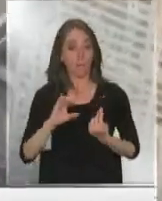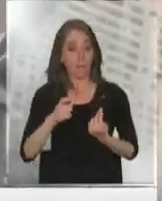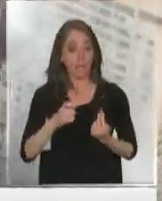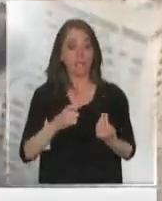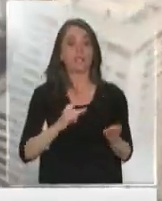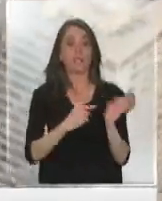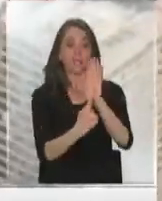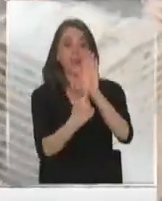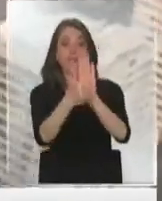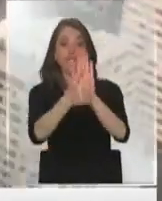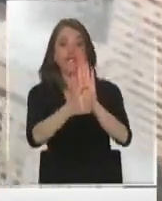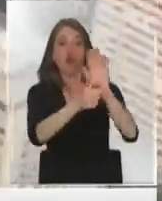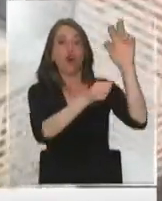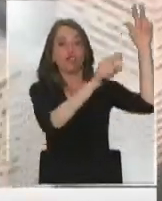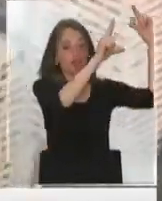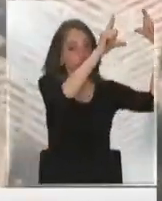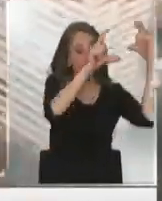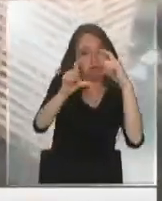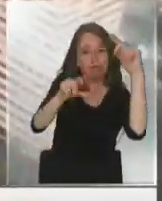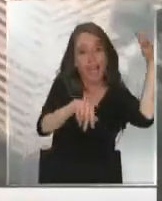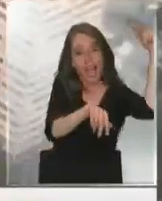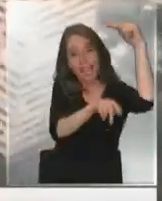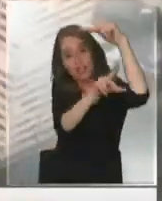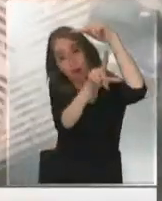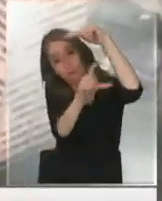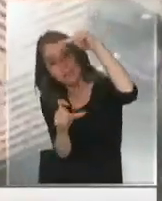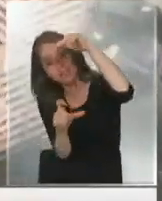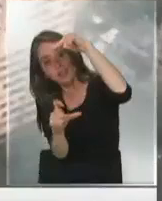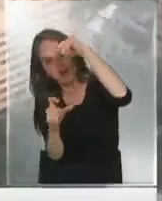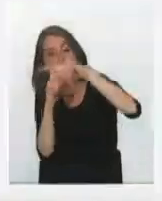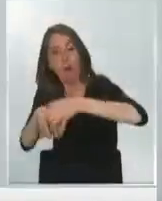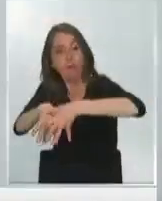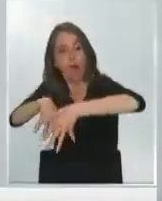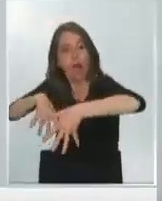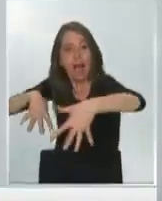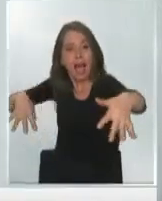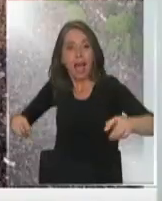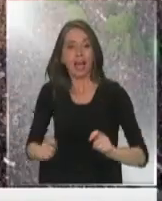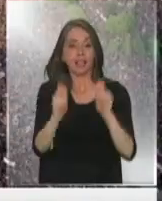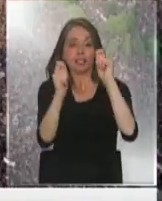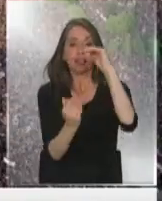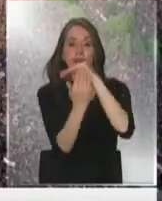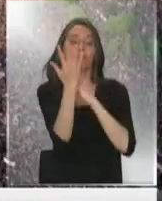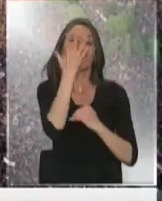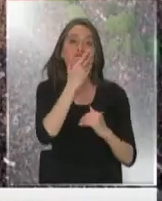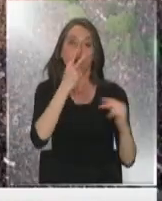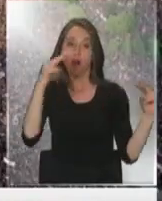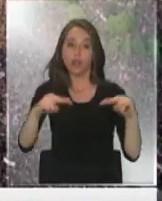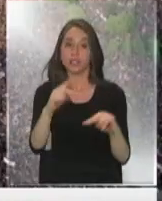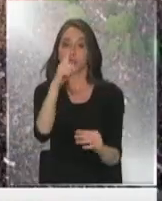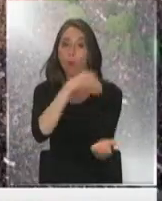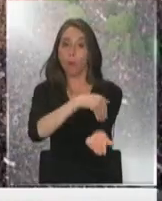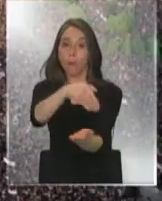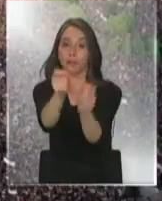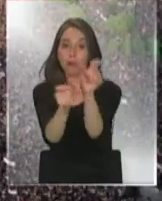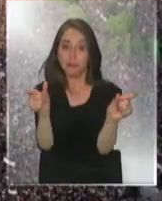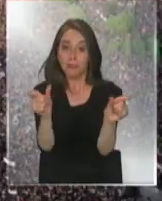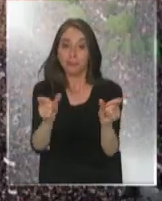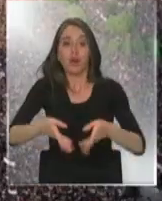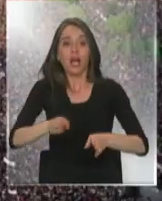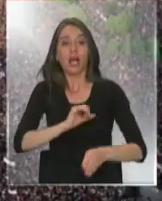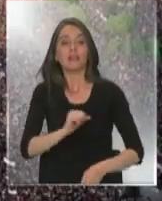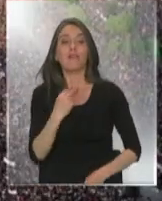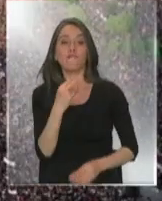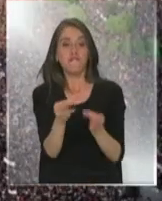del día, una foto aérea donde se capta la magnitud del movimiento. Una linda vista, 1 millón de personas en las calles